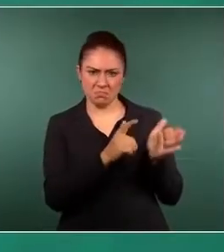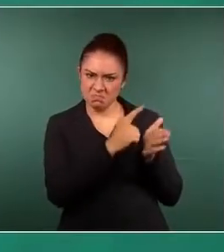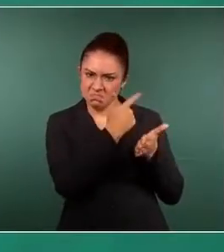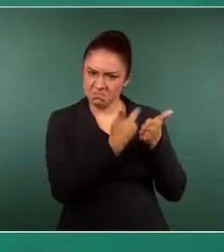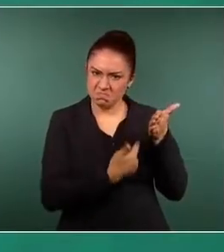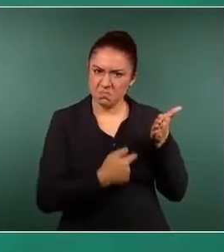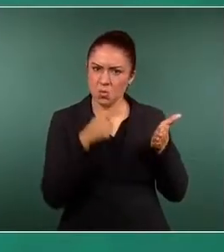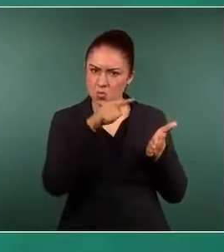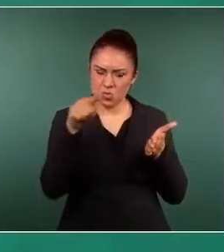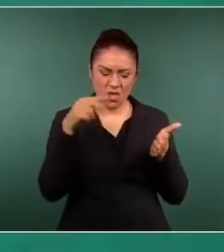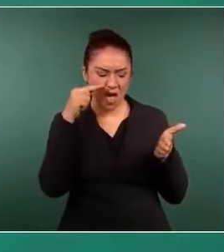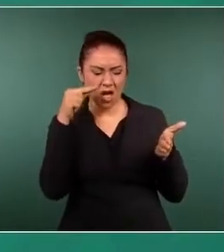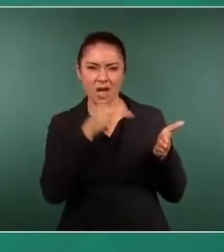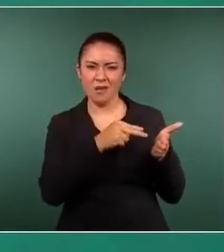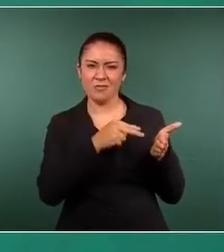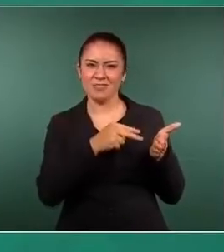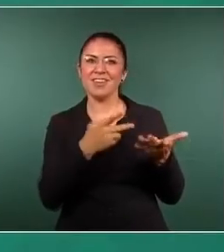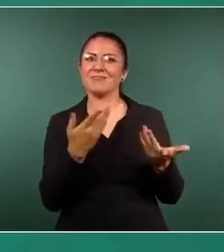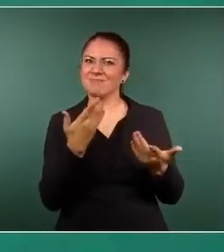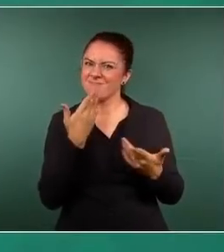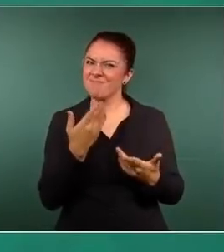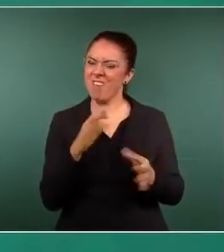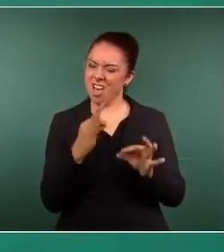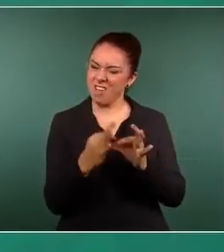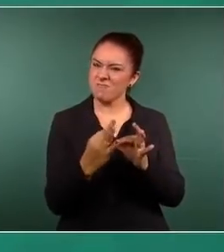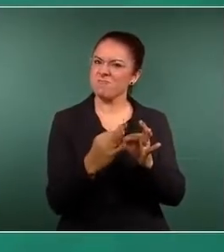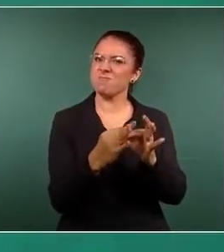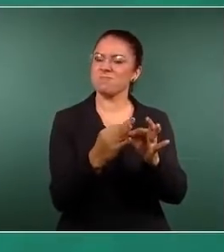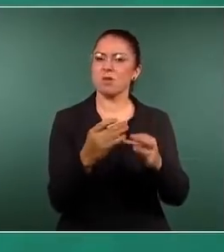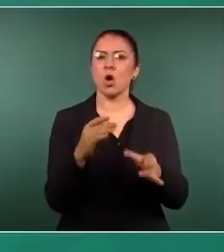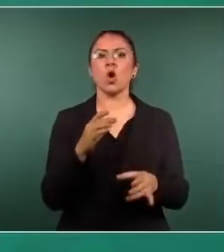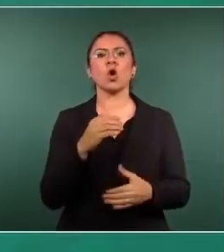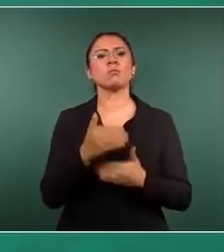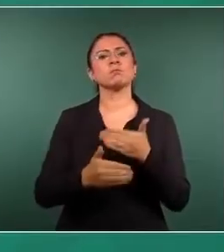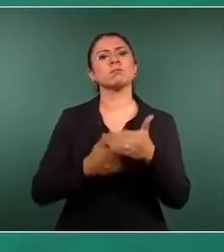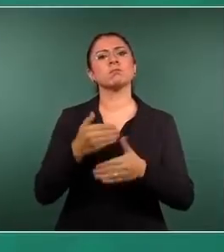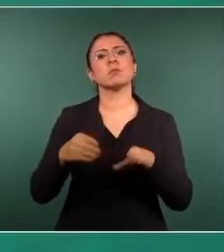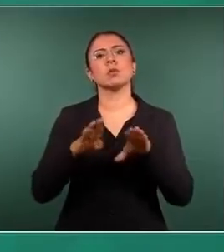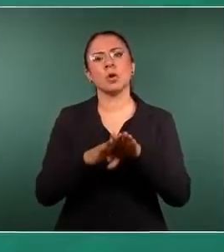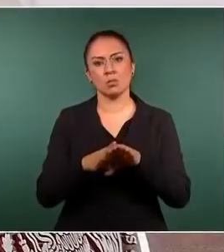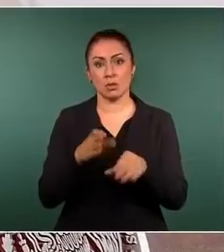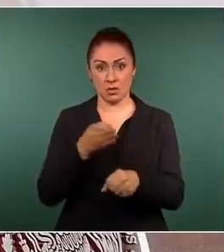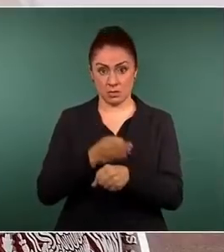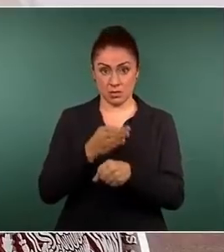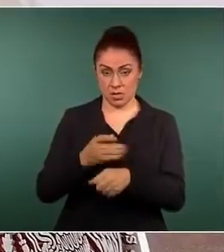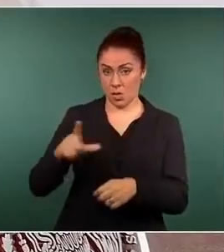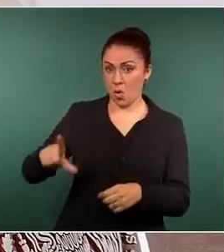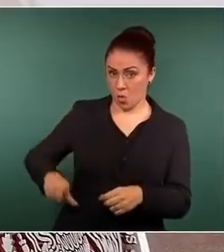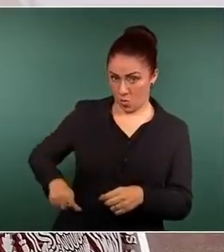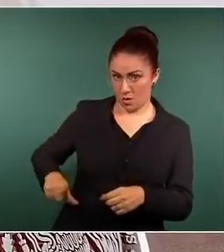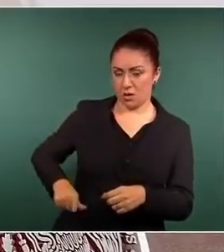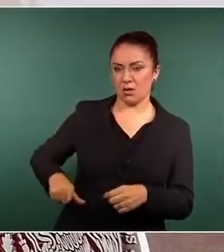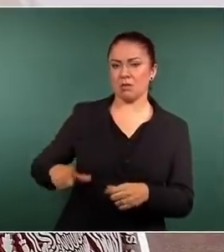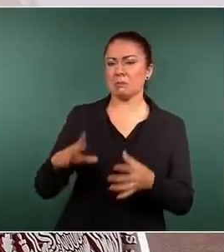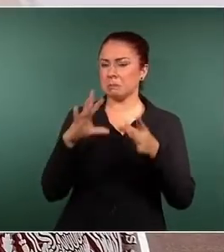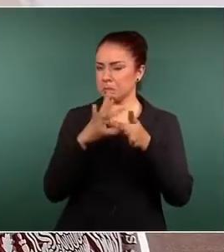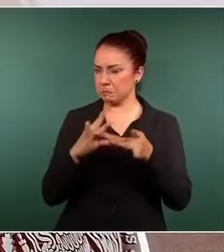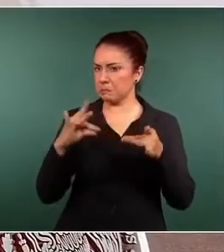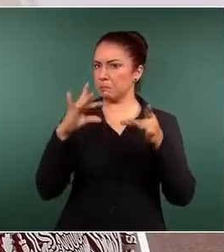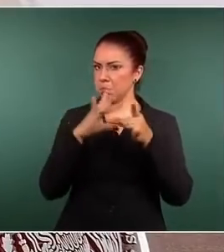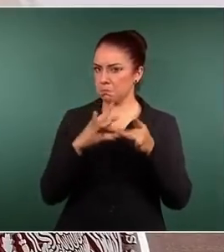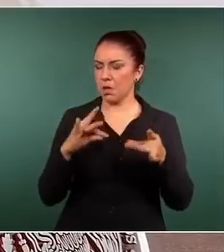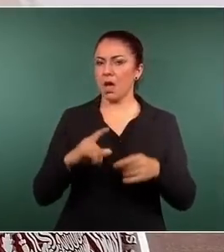bah exponer el llano gobernador y luego